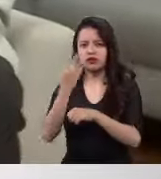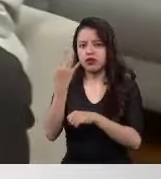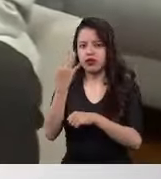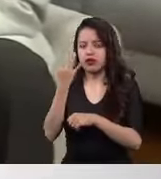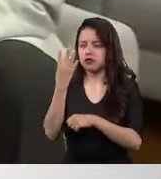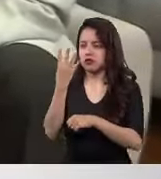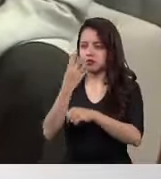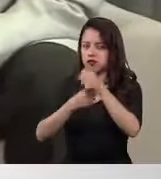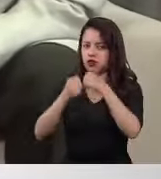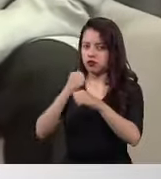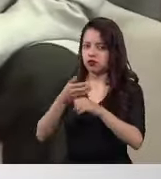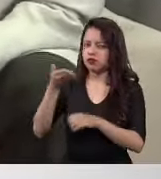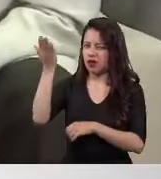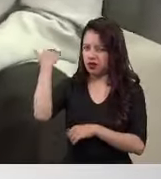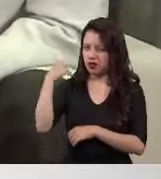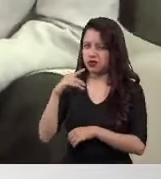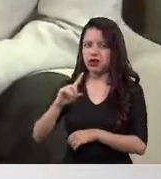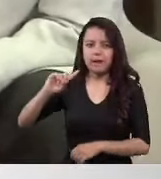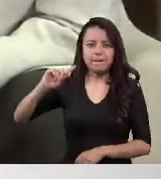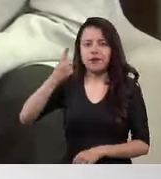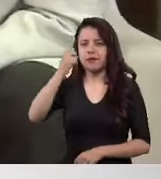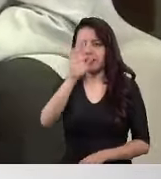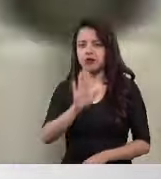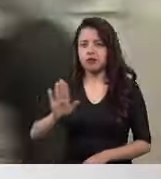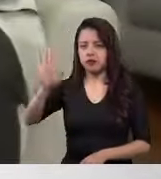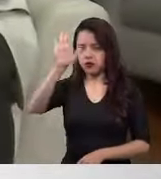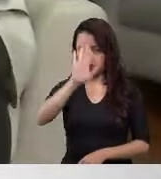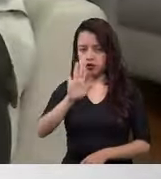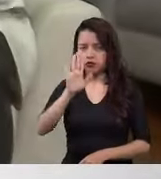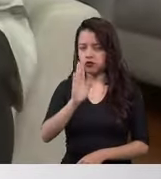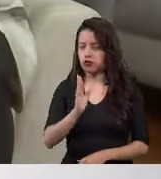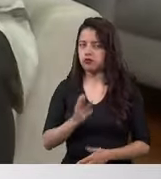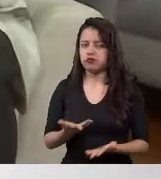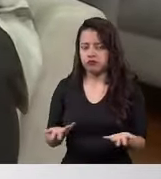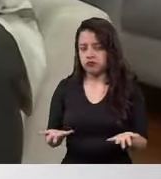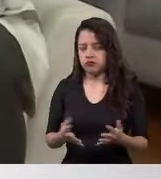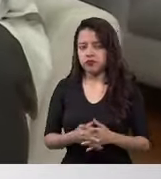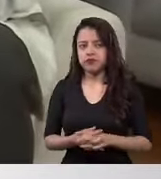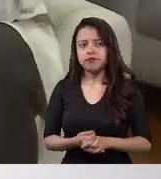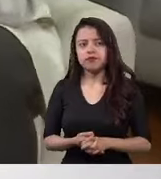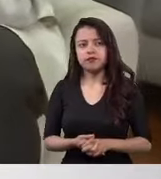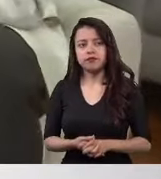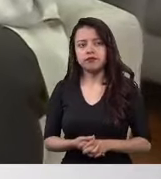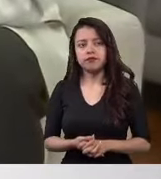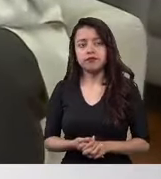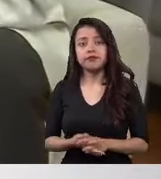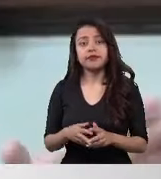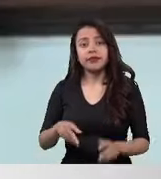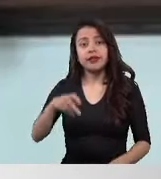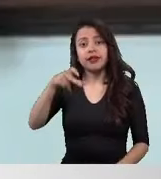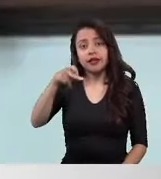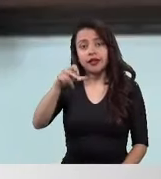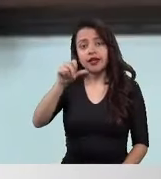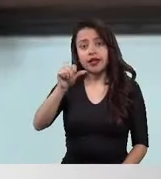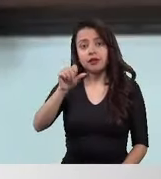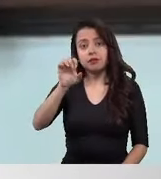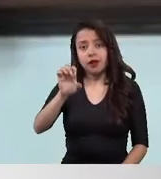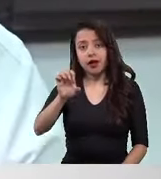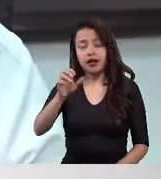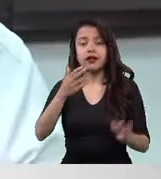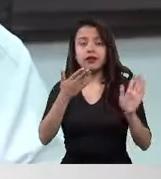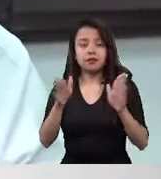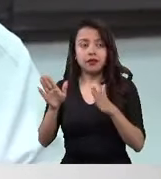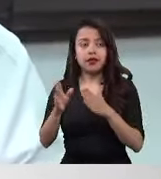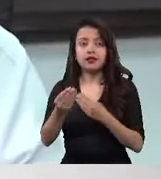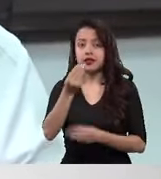pero estamos como el primer departamento en seguridad en Colombia. El PAE, ahora hablamos sí. también del PAE, el Plan de Alimentación Escolar. ¿Cómo está en eso? Caldas.